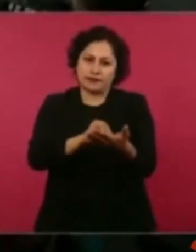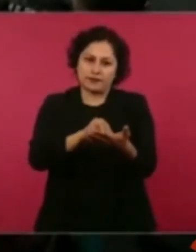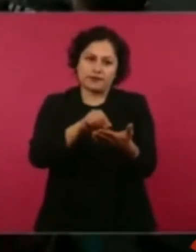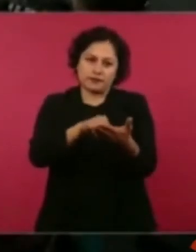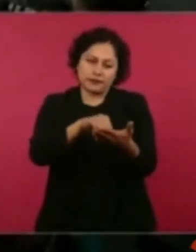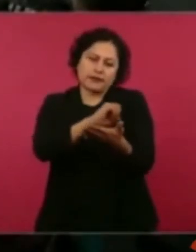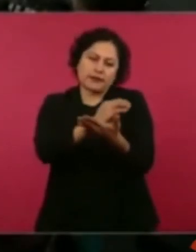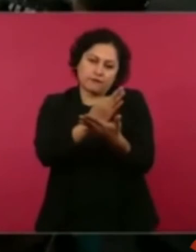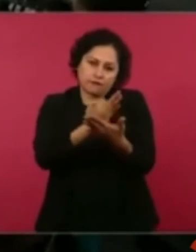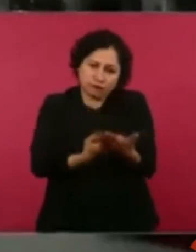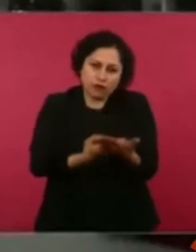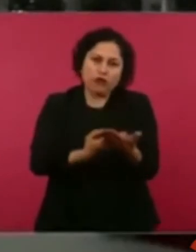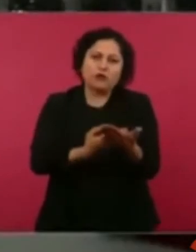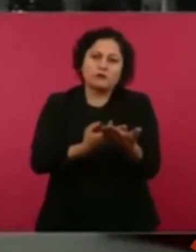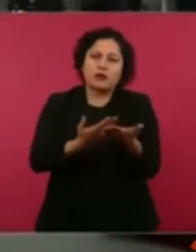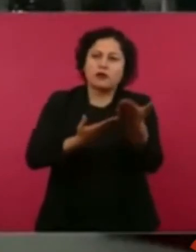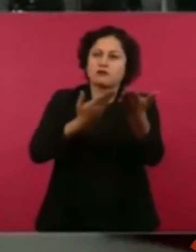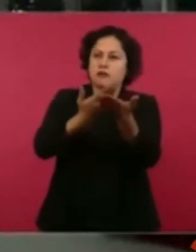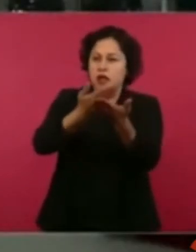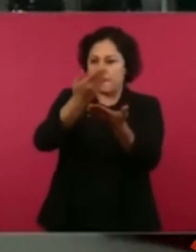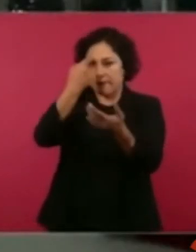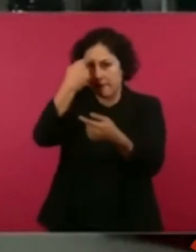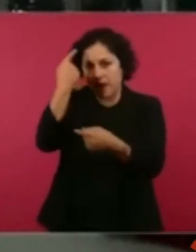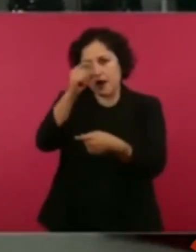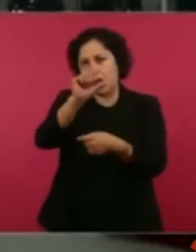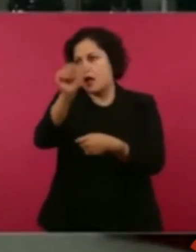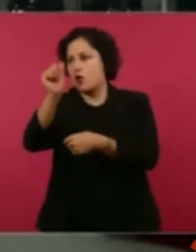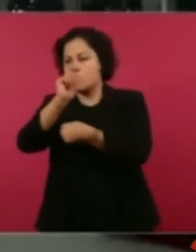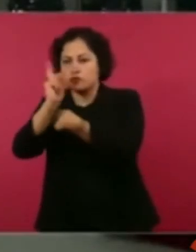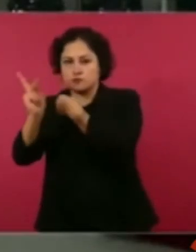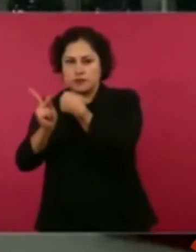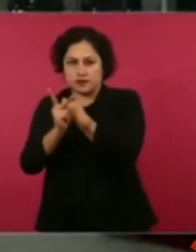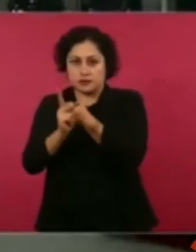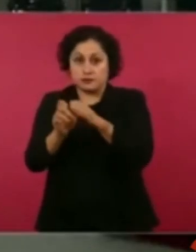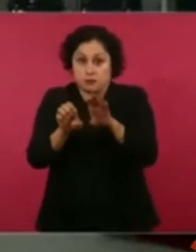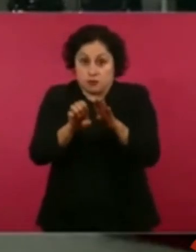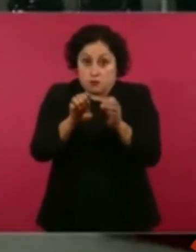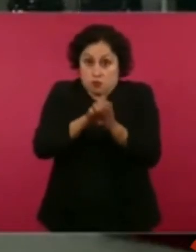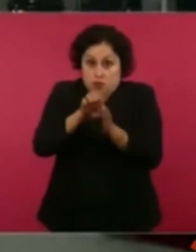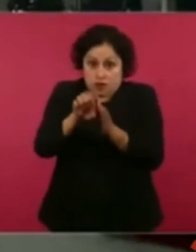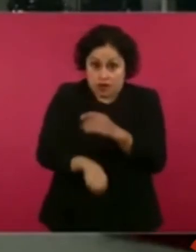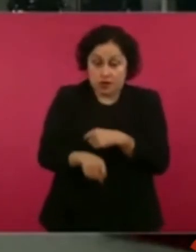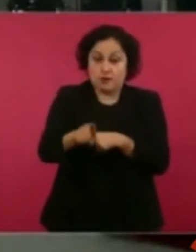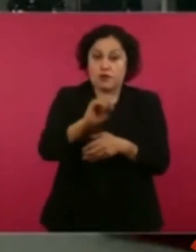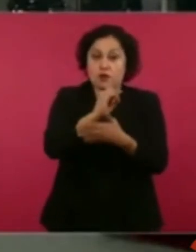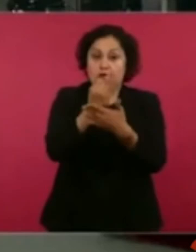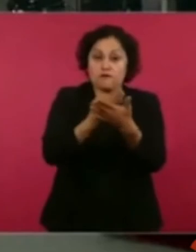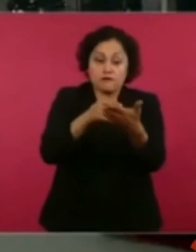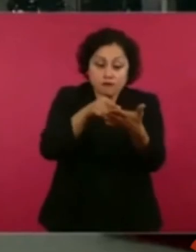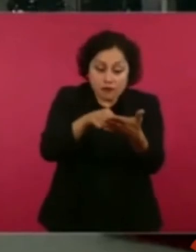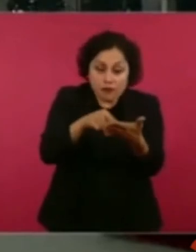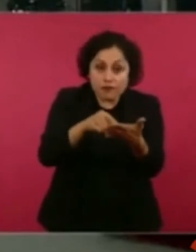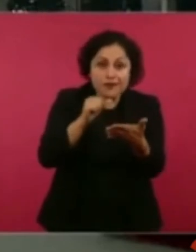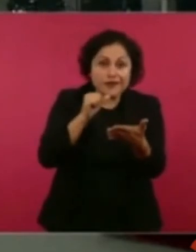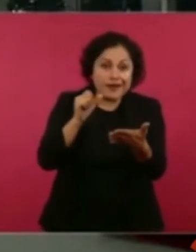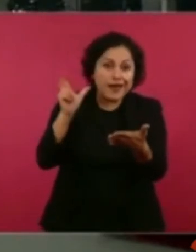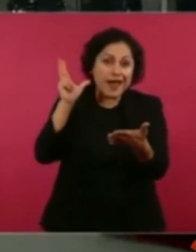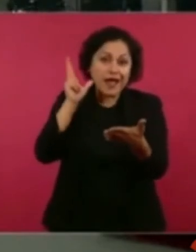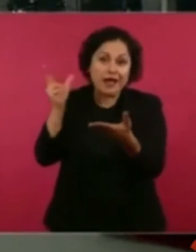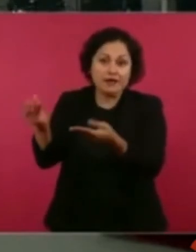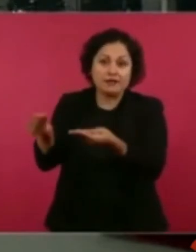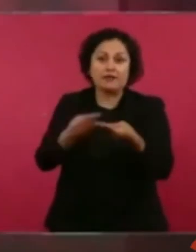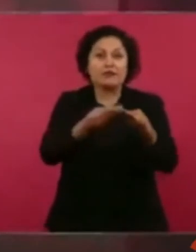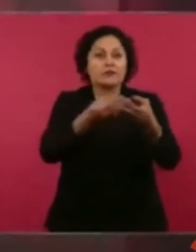como el que dieron a conocer antier, y se meten en los